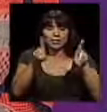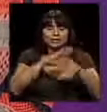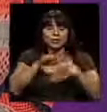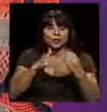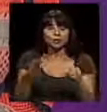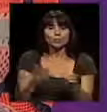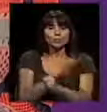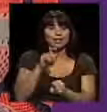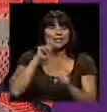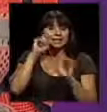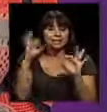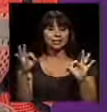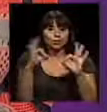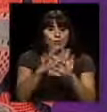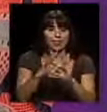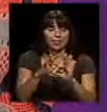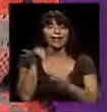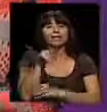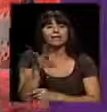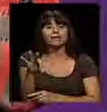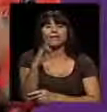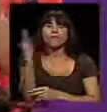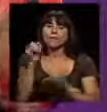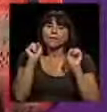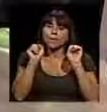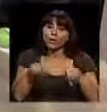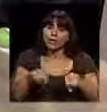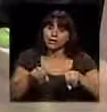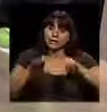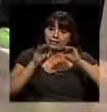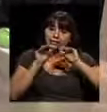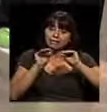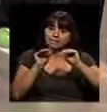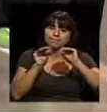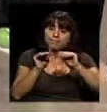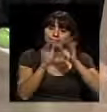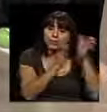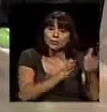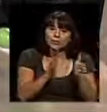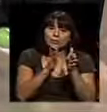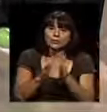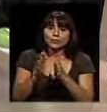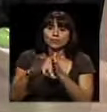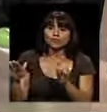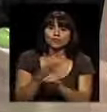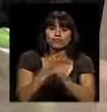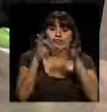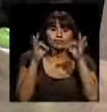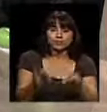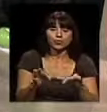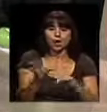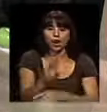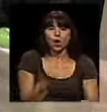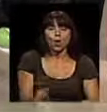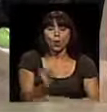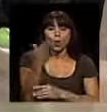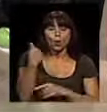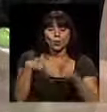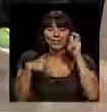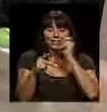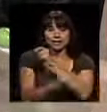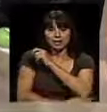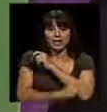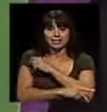de la sexualidad y de esa manera poder dar una formación, digamos, mucho más completa a nuestros jóvenes y nuestras jóvenes en el